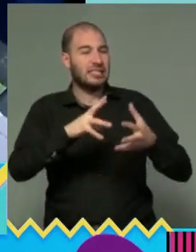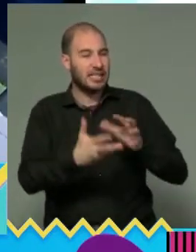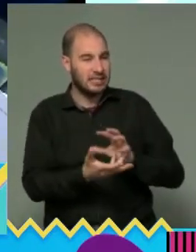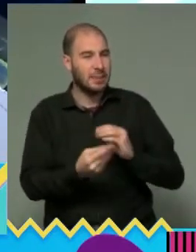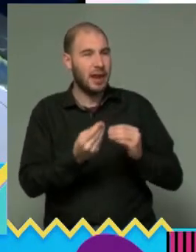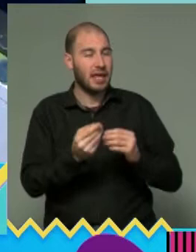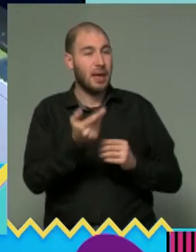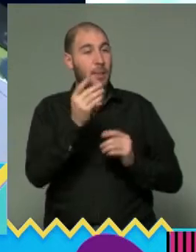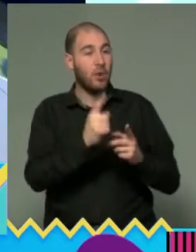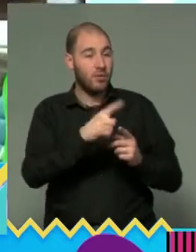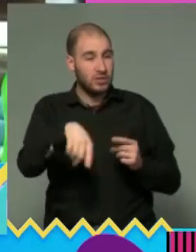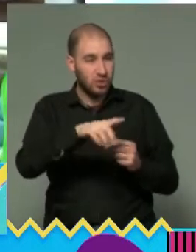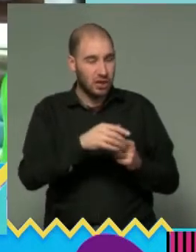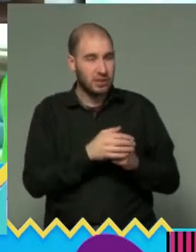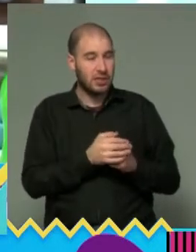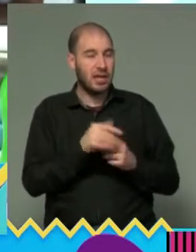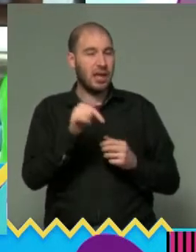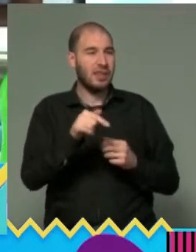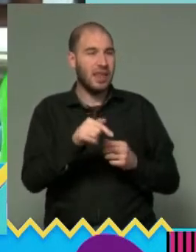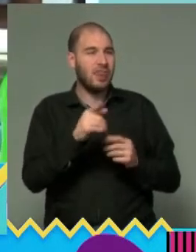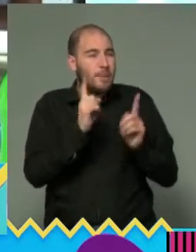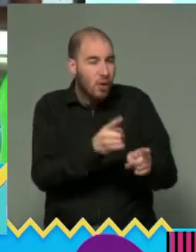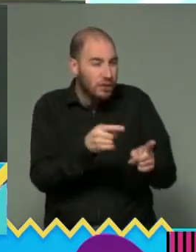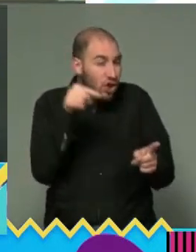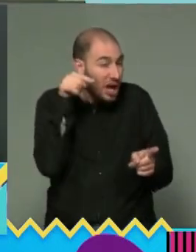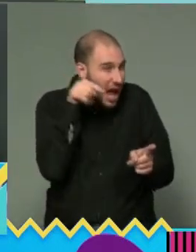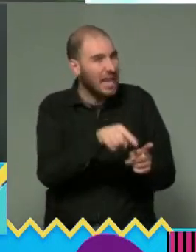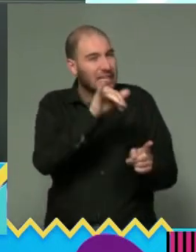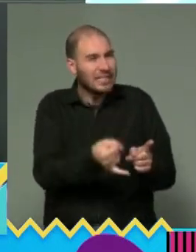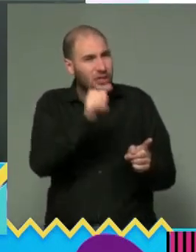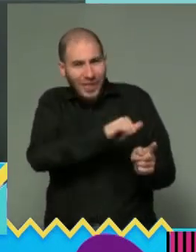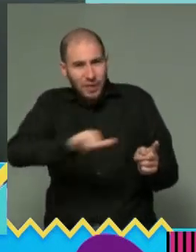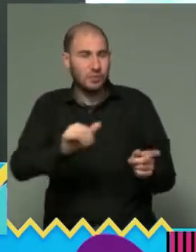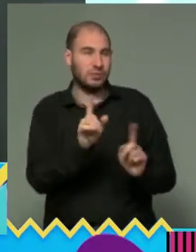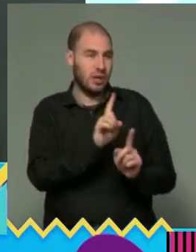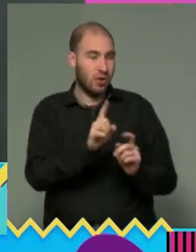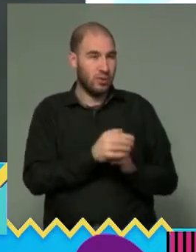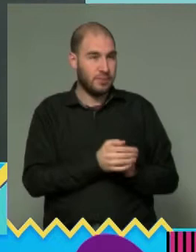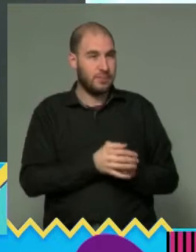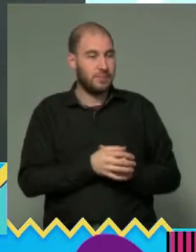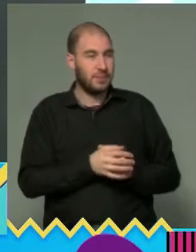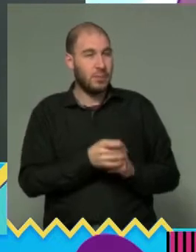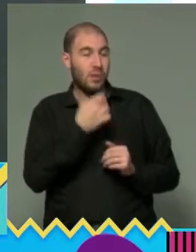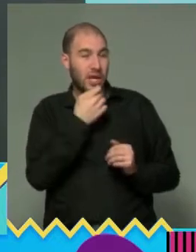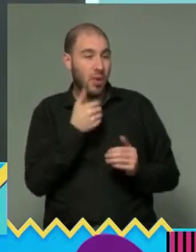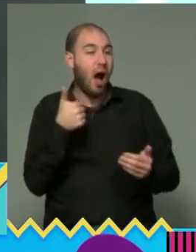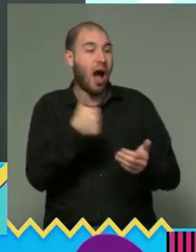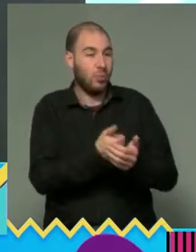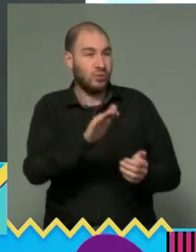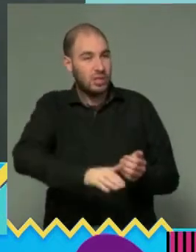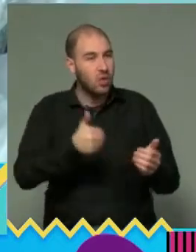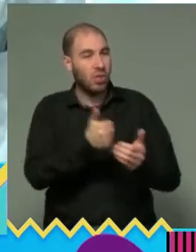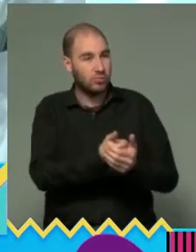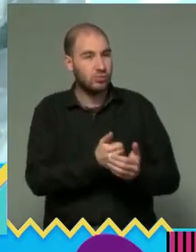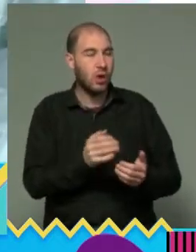para preservar al docente, es que no tenga que ser el docente el que haga la denuncia. Obviamente que cuando hay un abuso de un menor